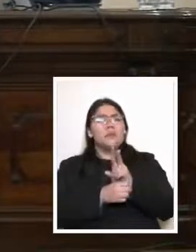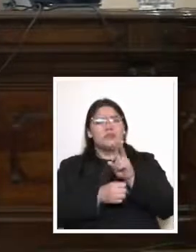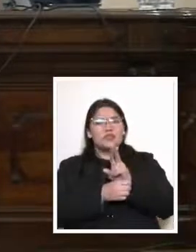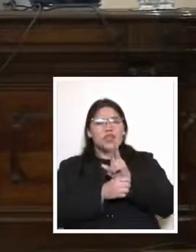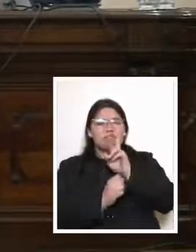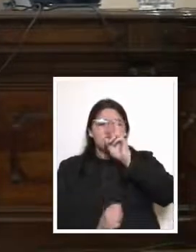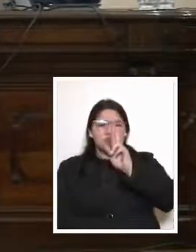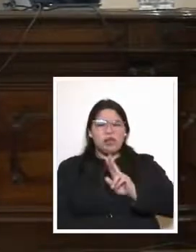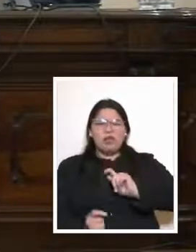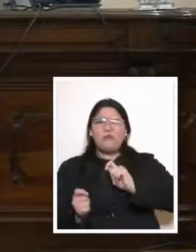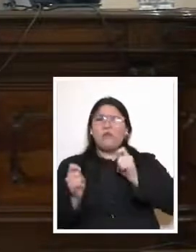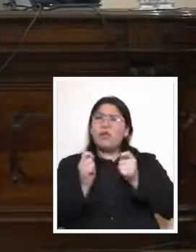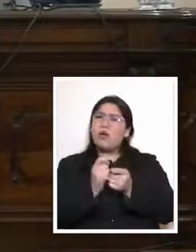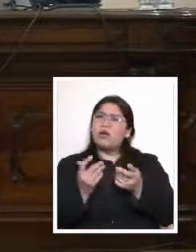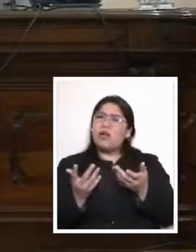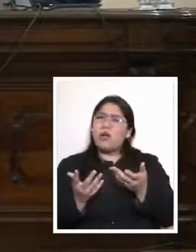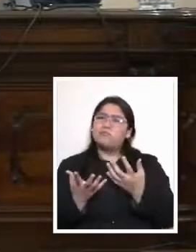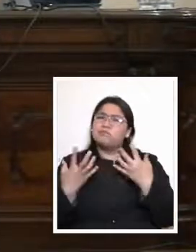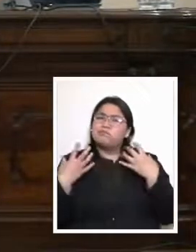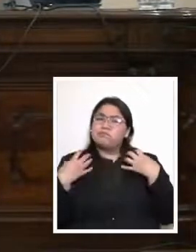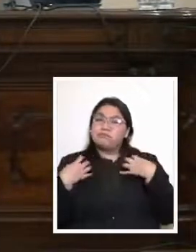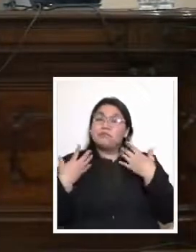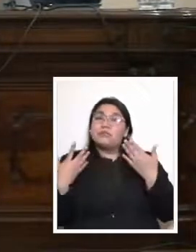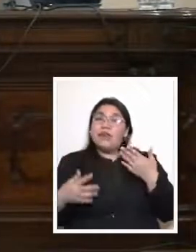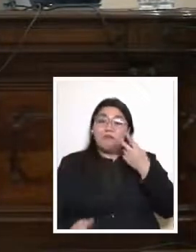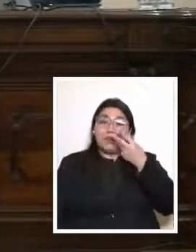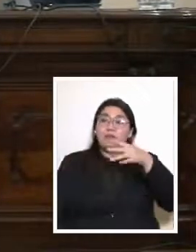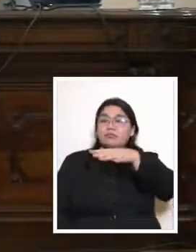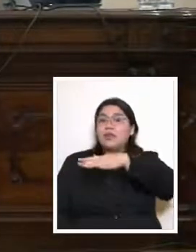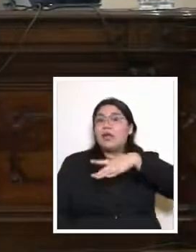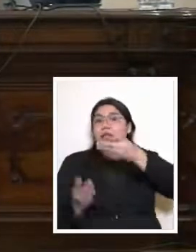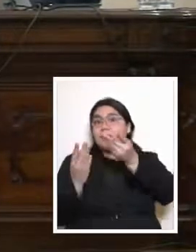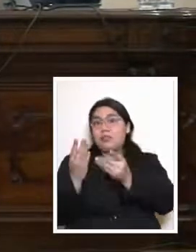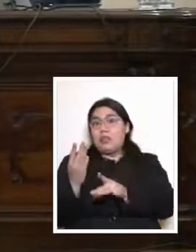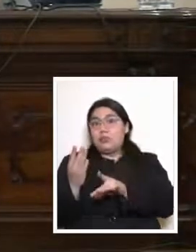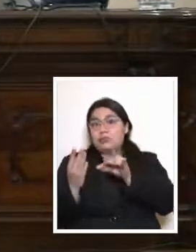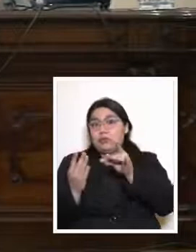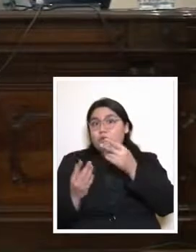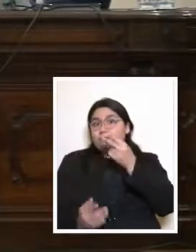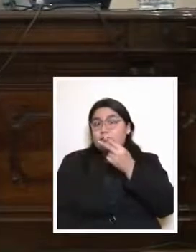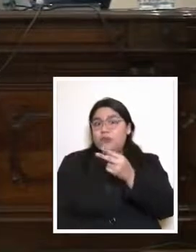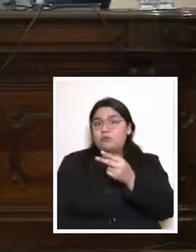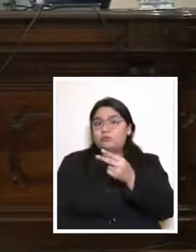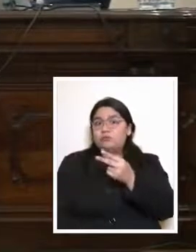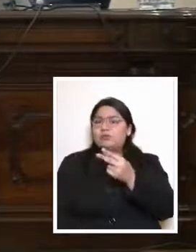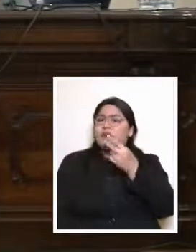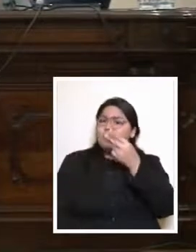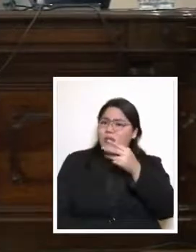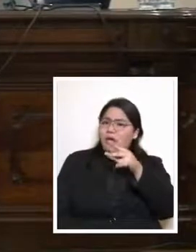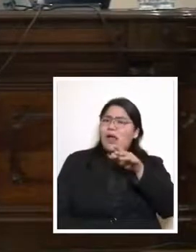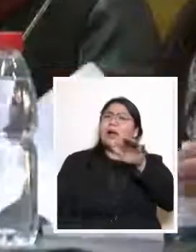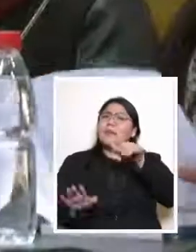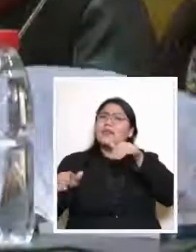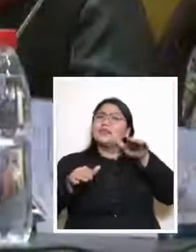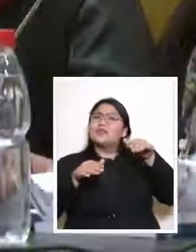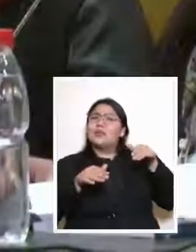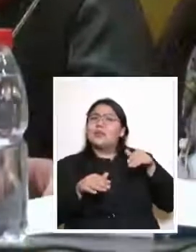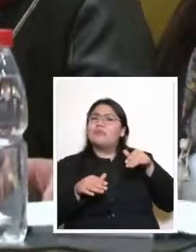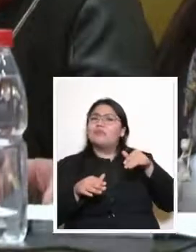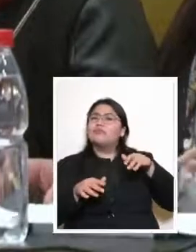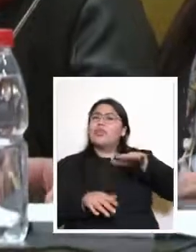parte del diagnóstico, ¿no? Y sabemos que hay un llamado a cambiar las cosas, pero muchas veces pasa que los docentes